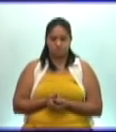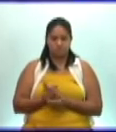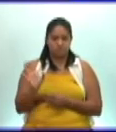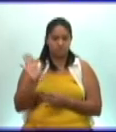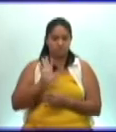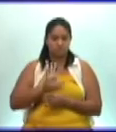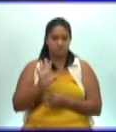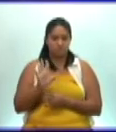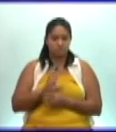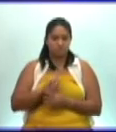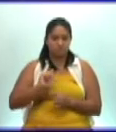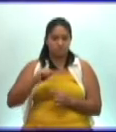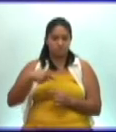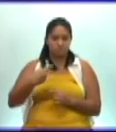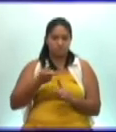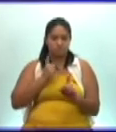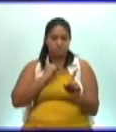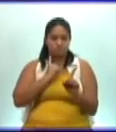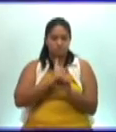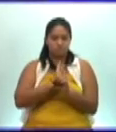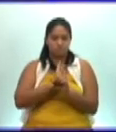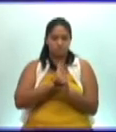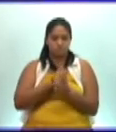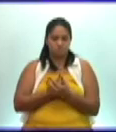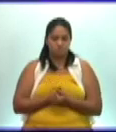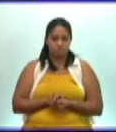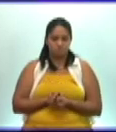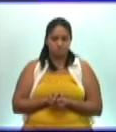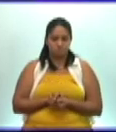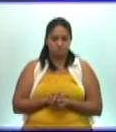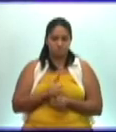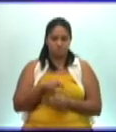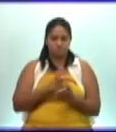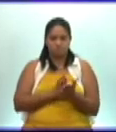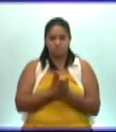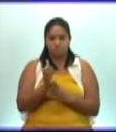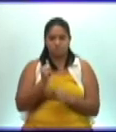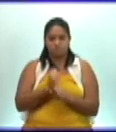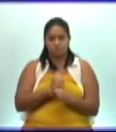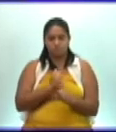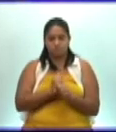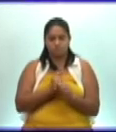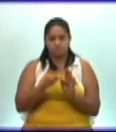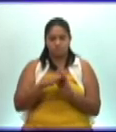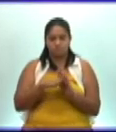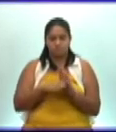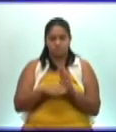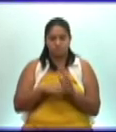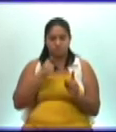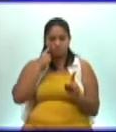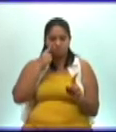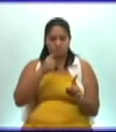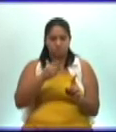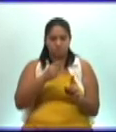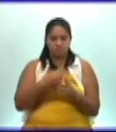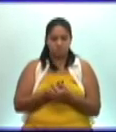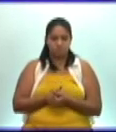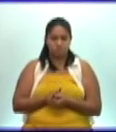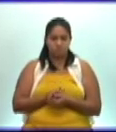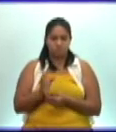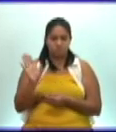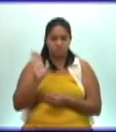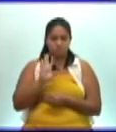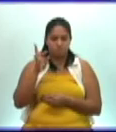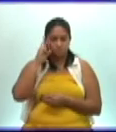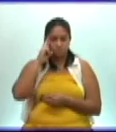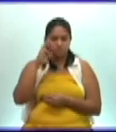despidiendo hasta una próxima clase en la cual continuaríamos trabajando los elementos de óptica. No nos despedimos sin recordarle